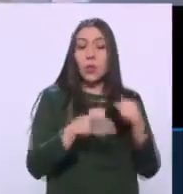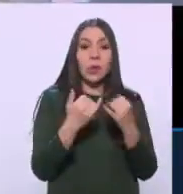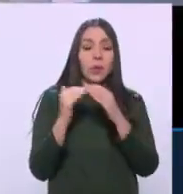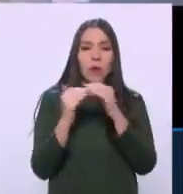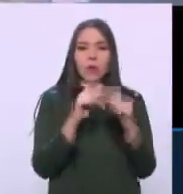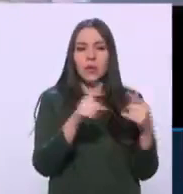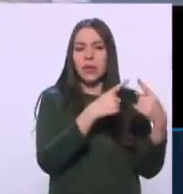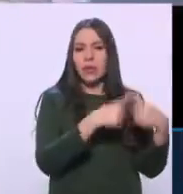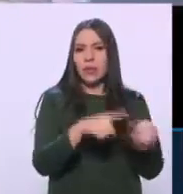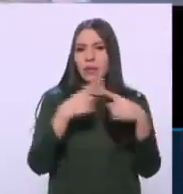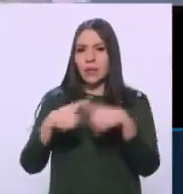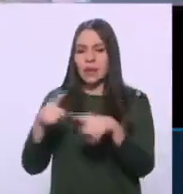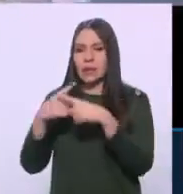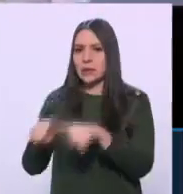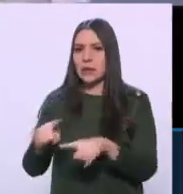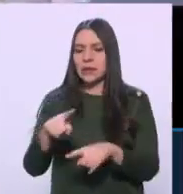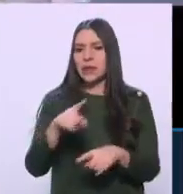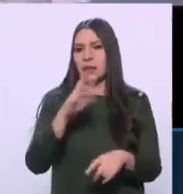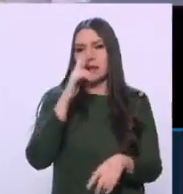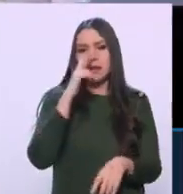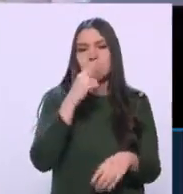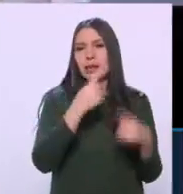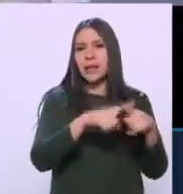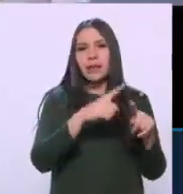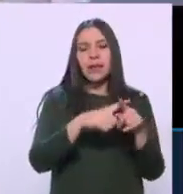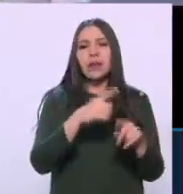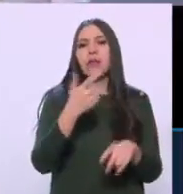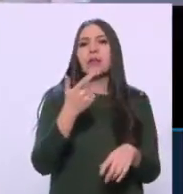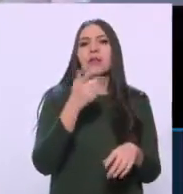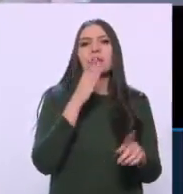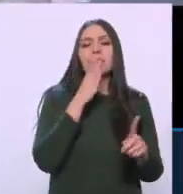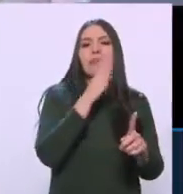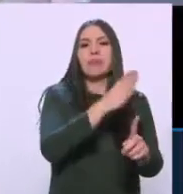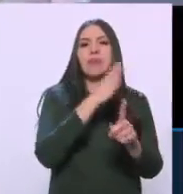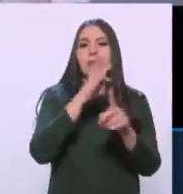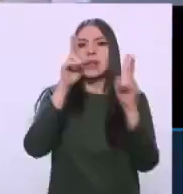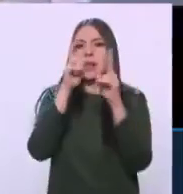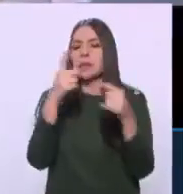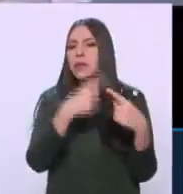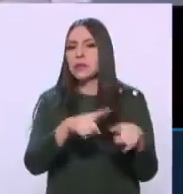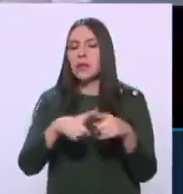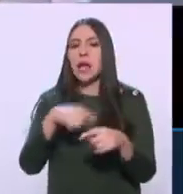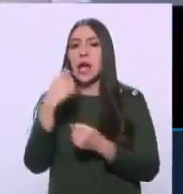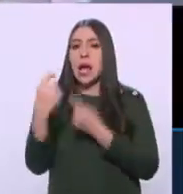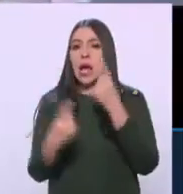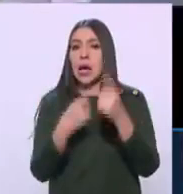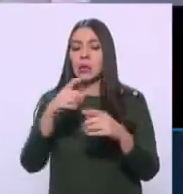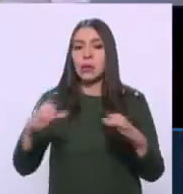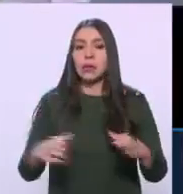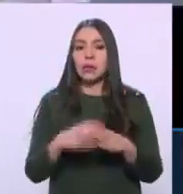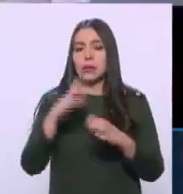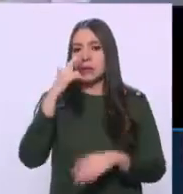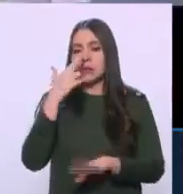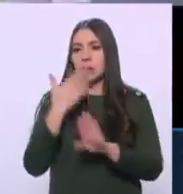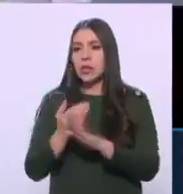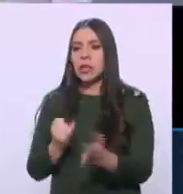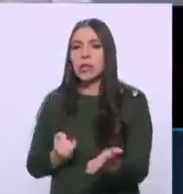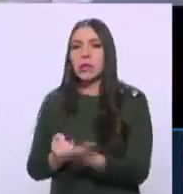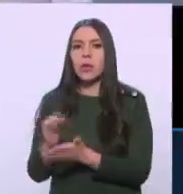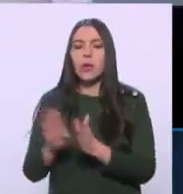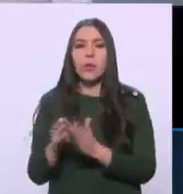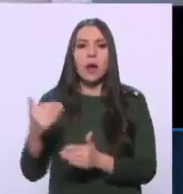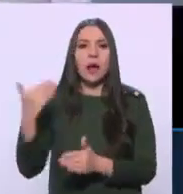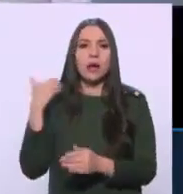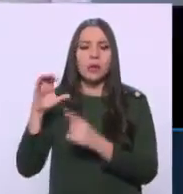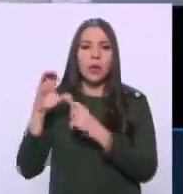tienen naturaleza distinta y tienen fines distintos. Entonces algunos toman las decisiones a través de un comité técnico